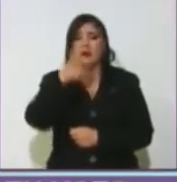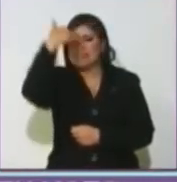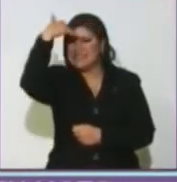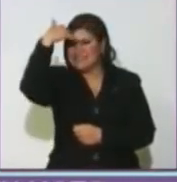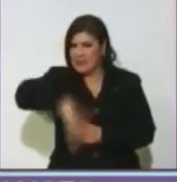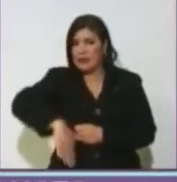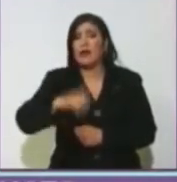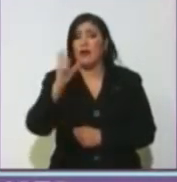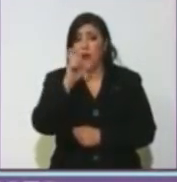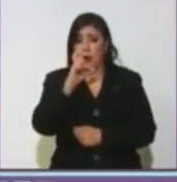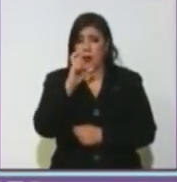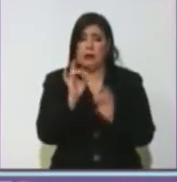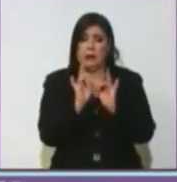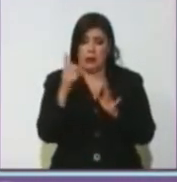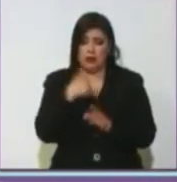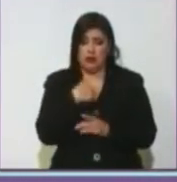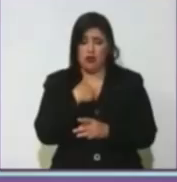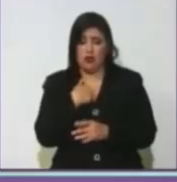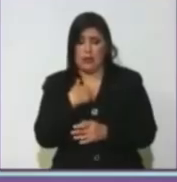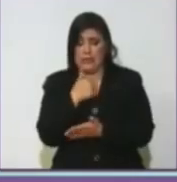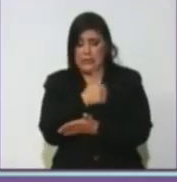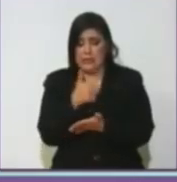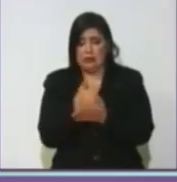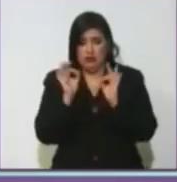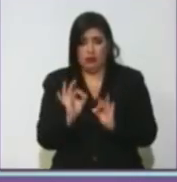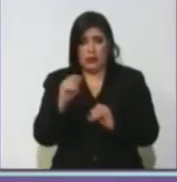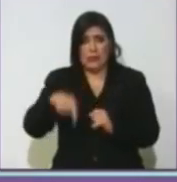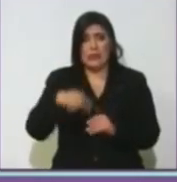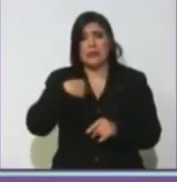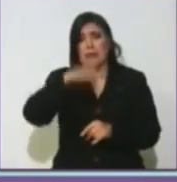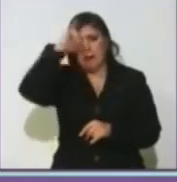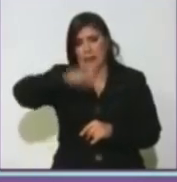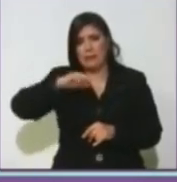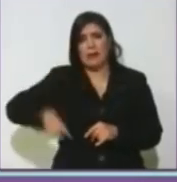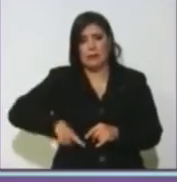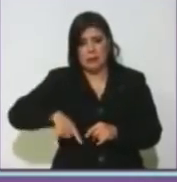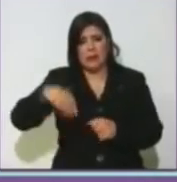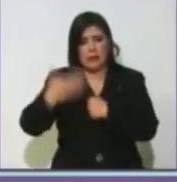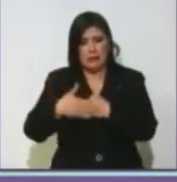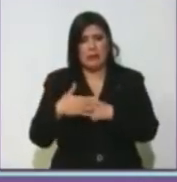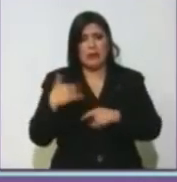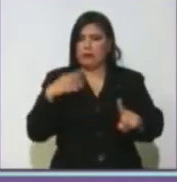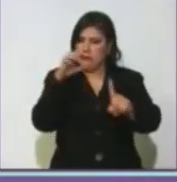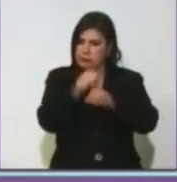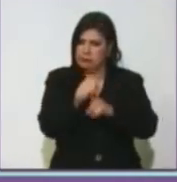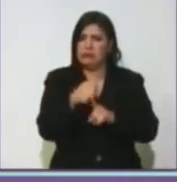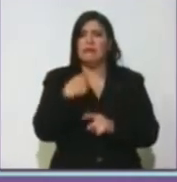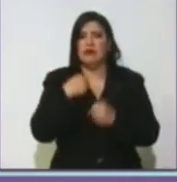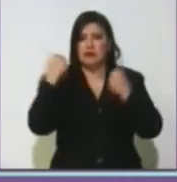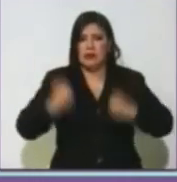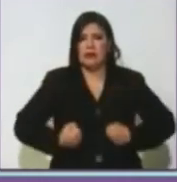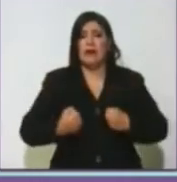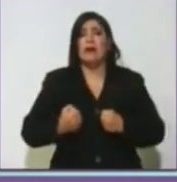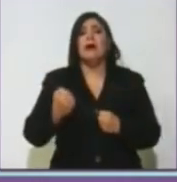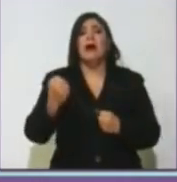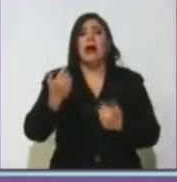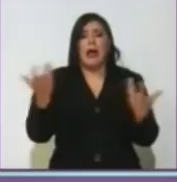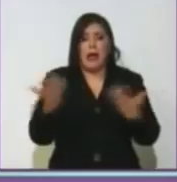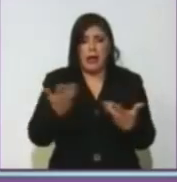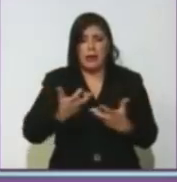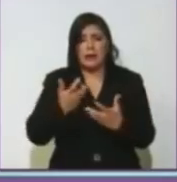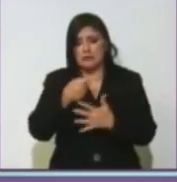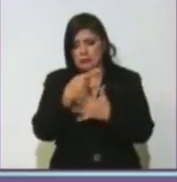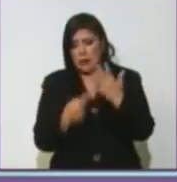momento que yo como ciudadana y como jefa de gobierno que voy a llegar a ser hagamos acciones que